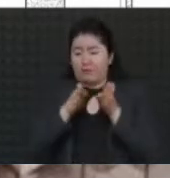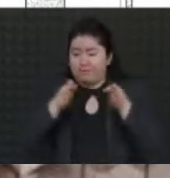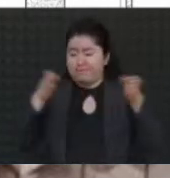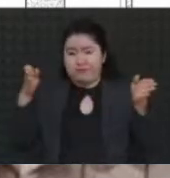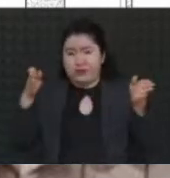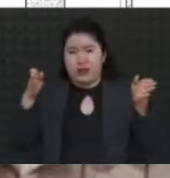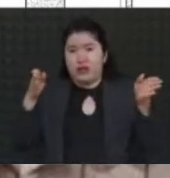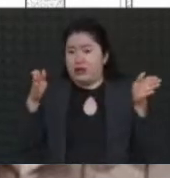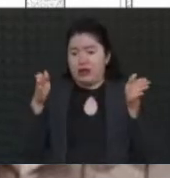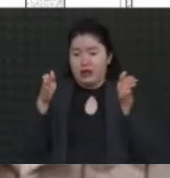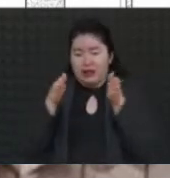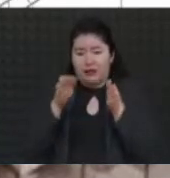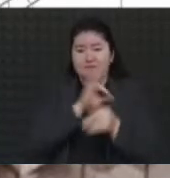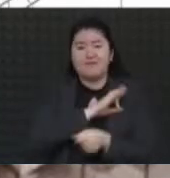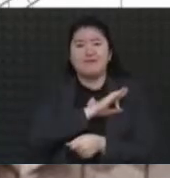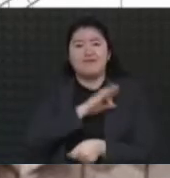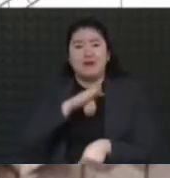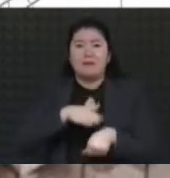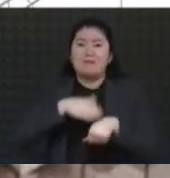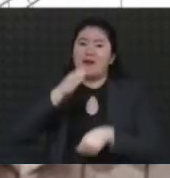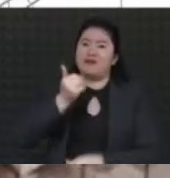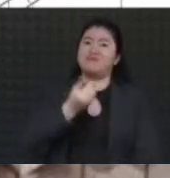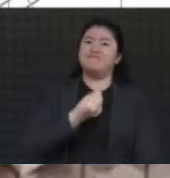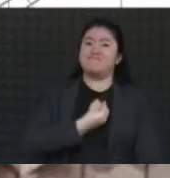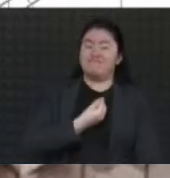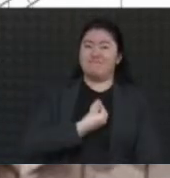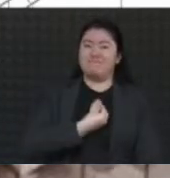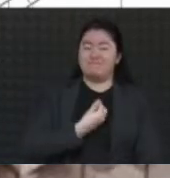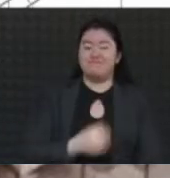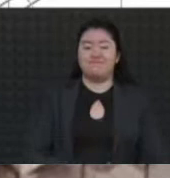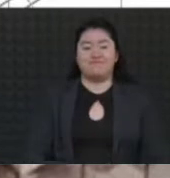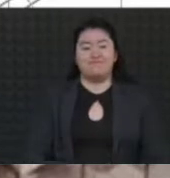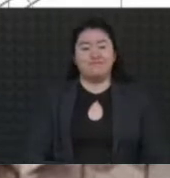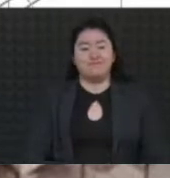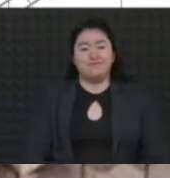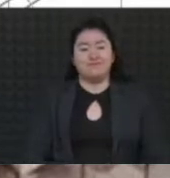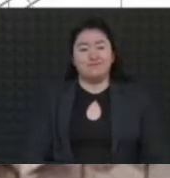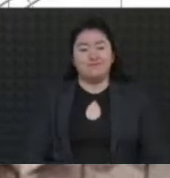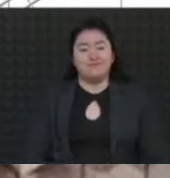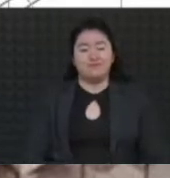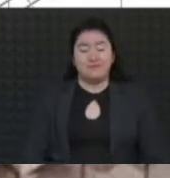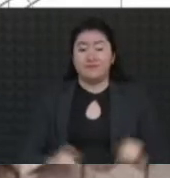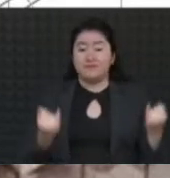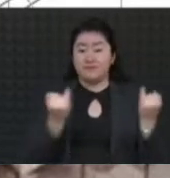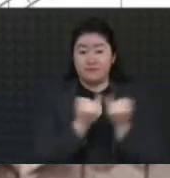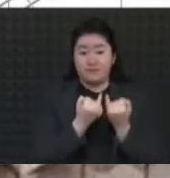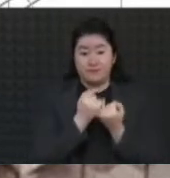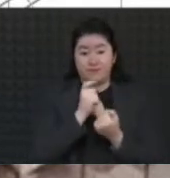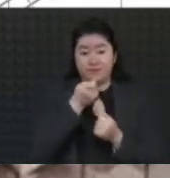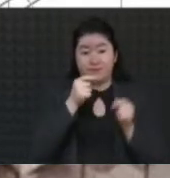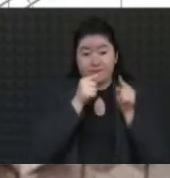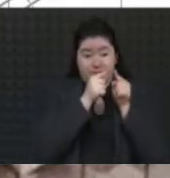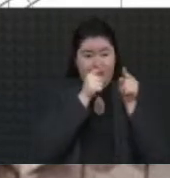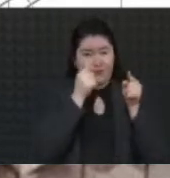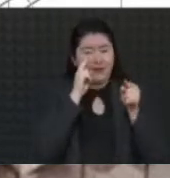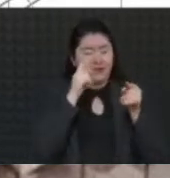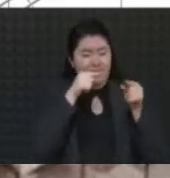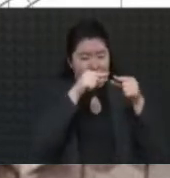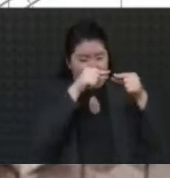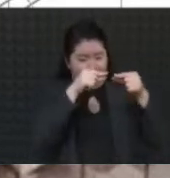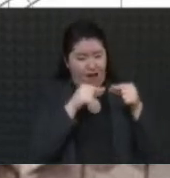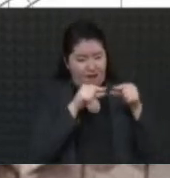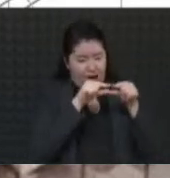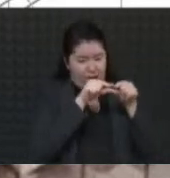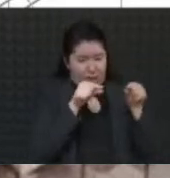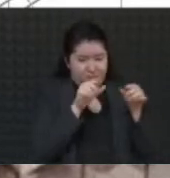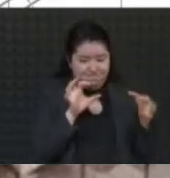más capacidad. Adelante. Y estos son los diafragmas que se estarían colocando, unidos al patín inferior de las